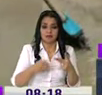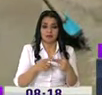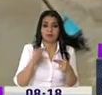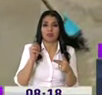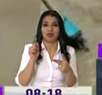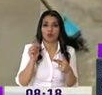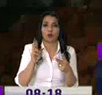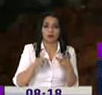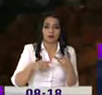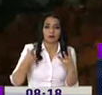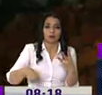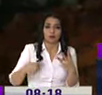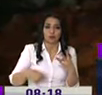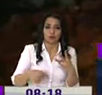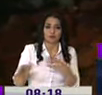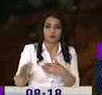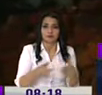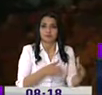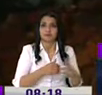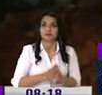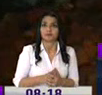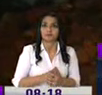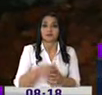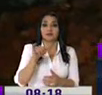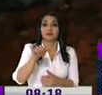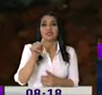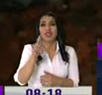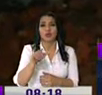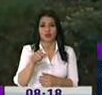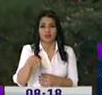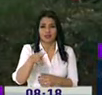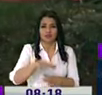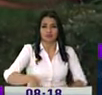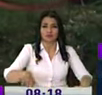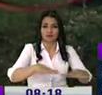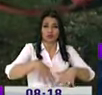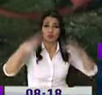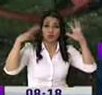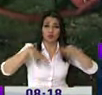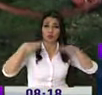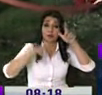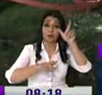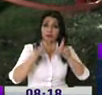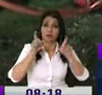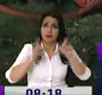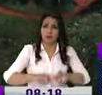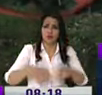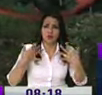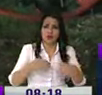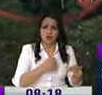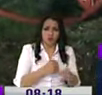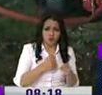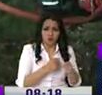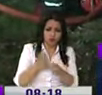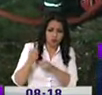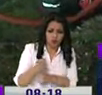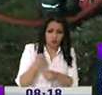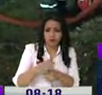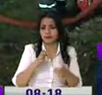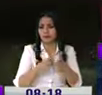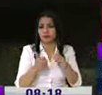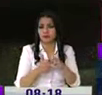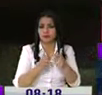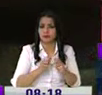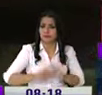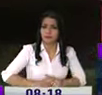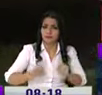Quitumbe. En el sector de Yaruquí, debido a las fuertes lluvias, la ciudadanía tuvo que afrontar distintos contratiempos. Tenemos